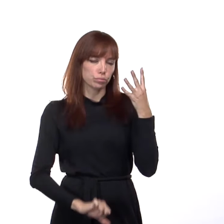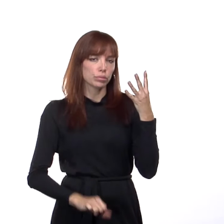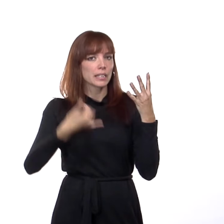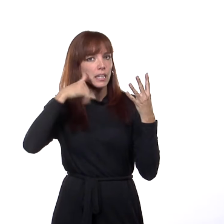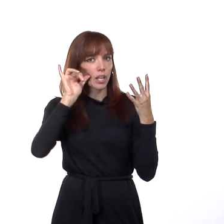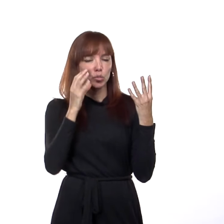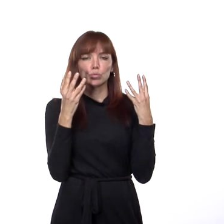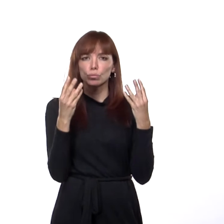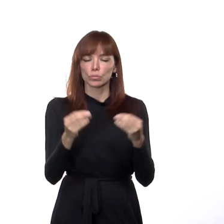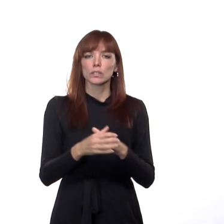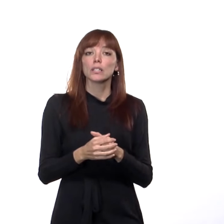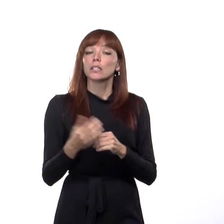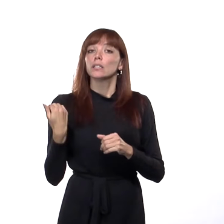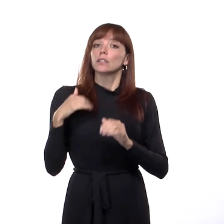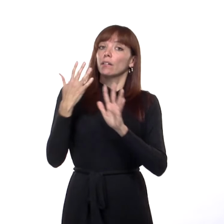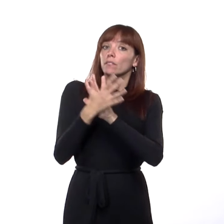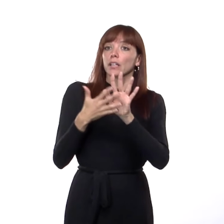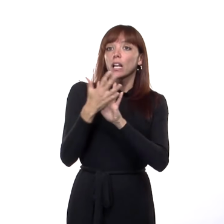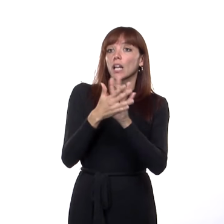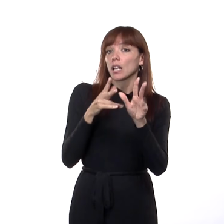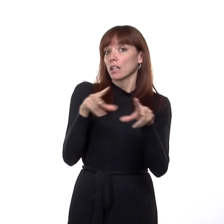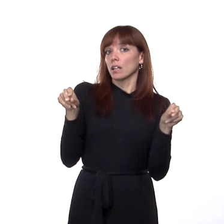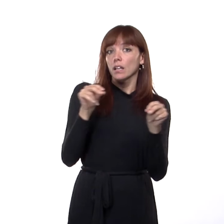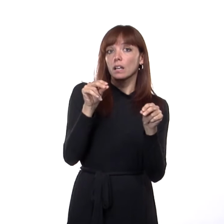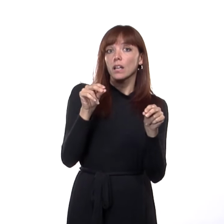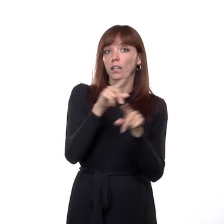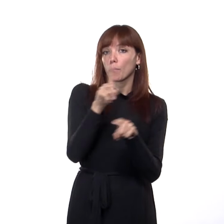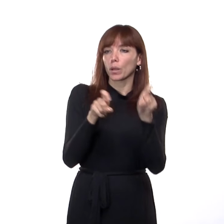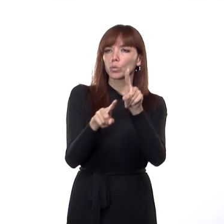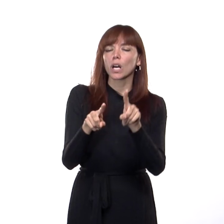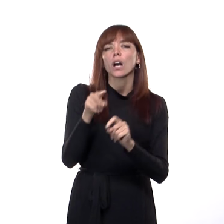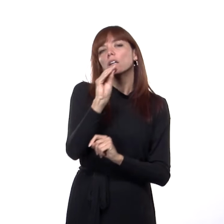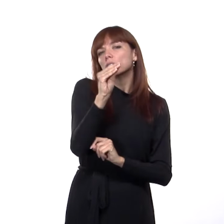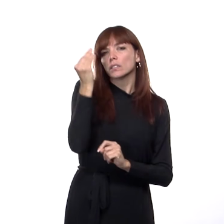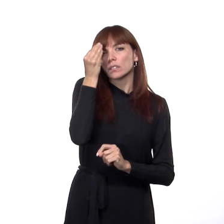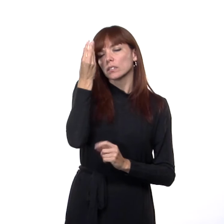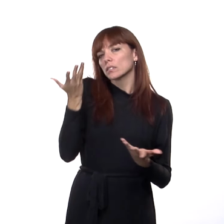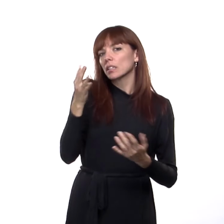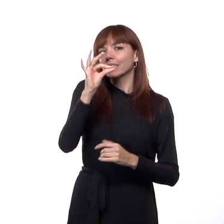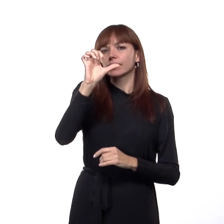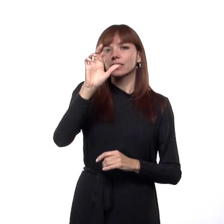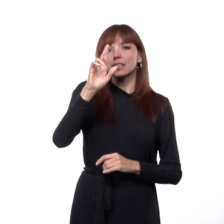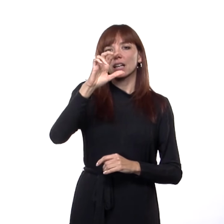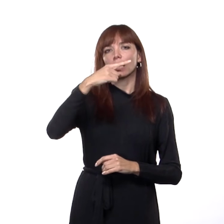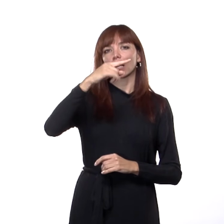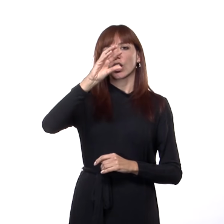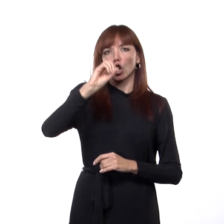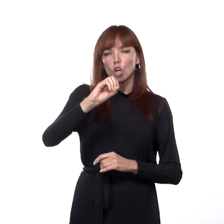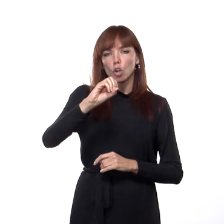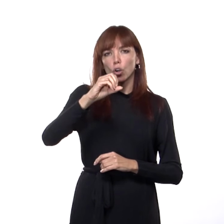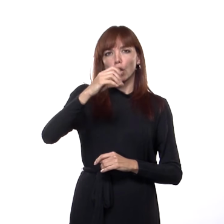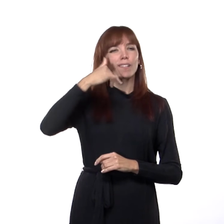en este entorno y para finalizar con esta pregunta sergio cuáles consideras tú que son en su opinión los principales dos principales